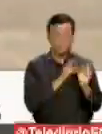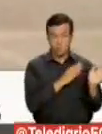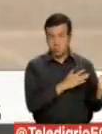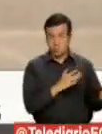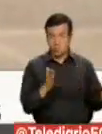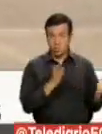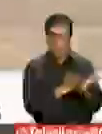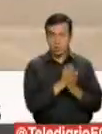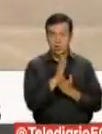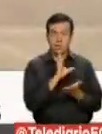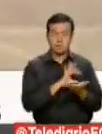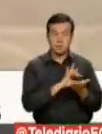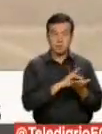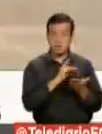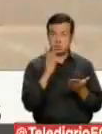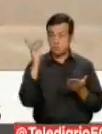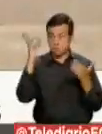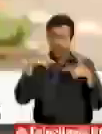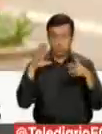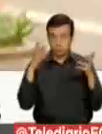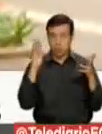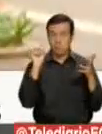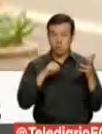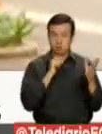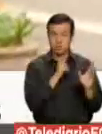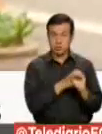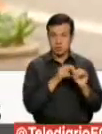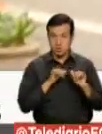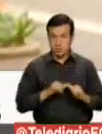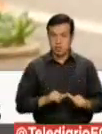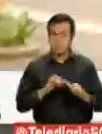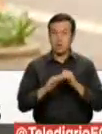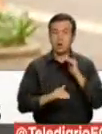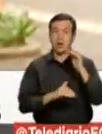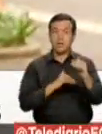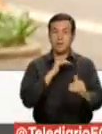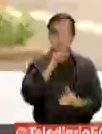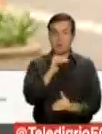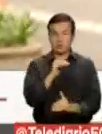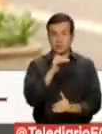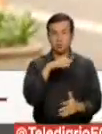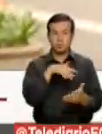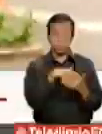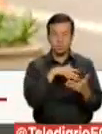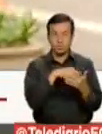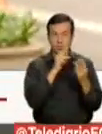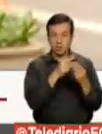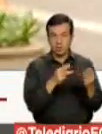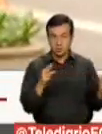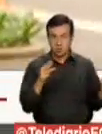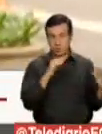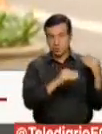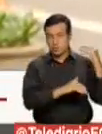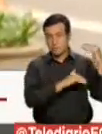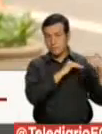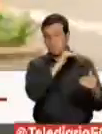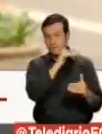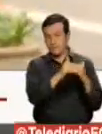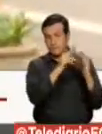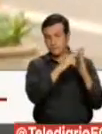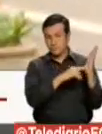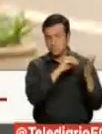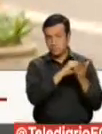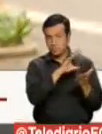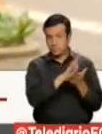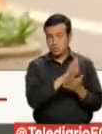la carrera de medicina, aunque no sea bachiller. Puede hacer avances académicos de materias que quedarán registradas